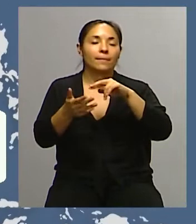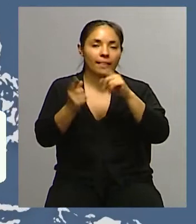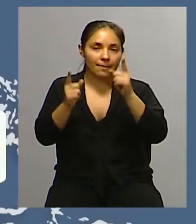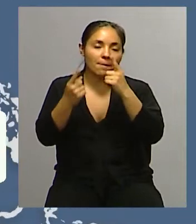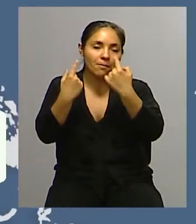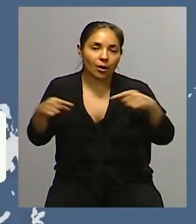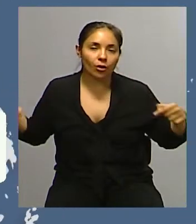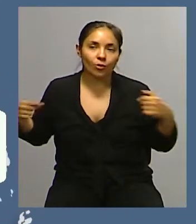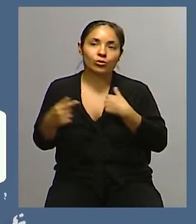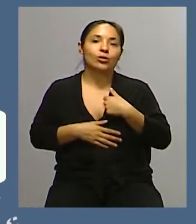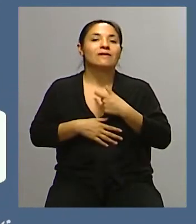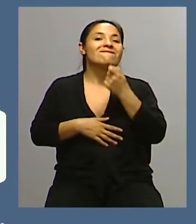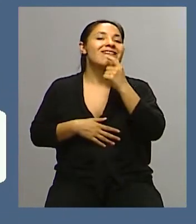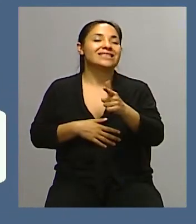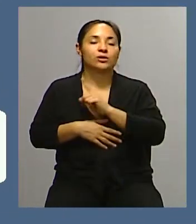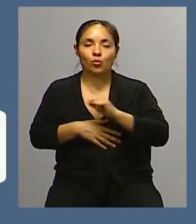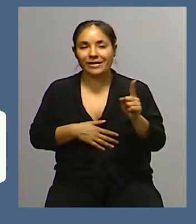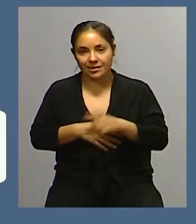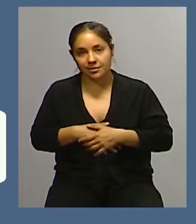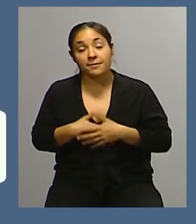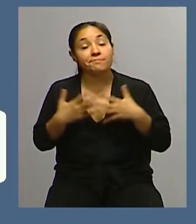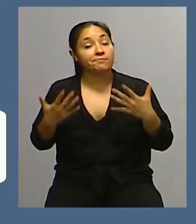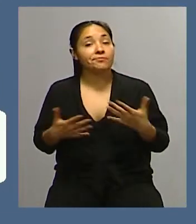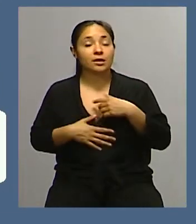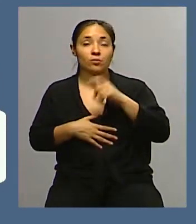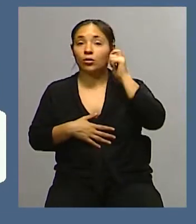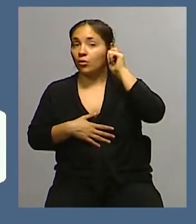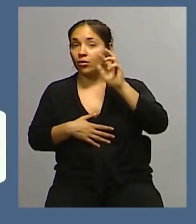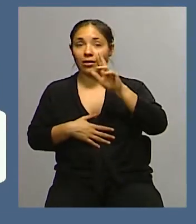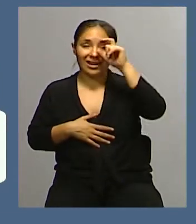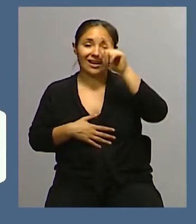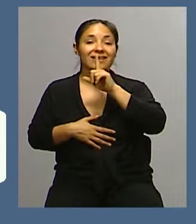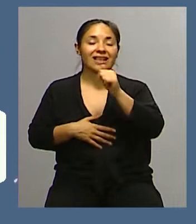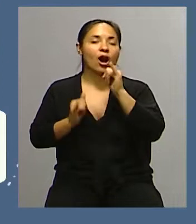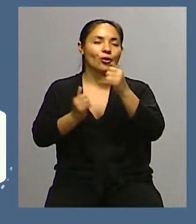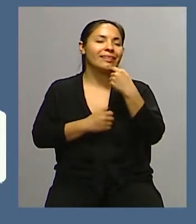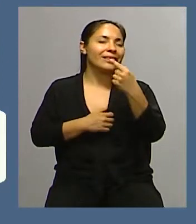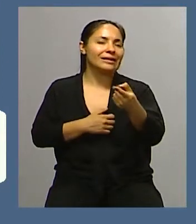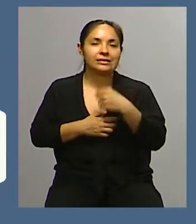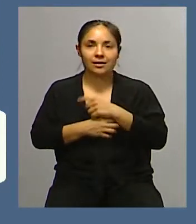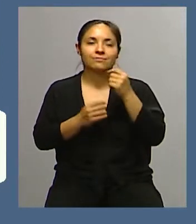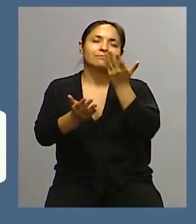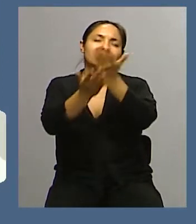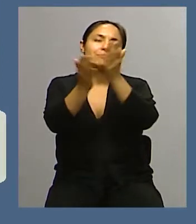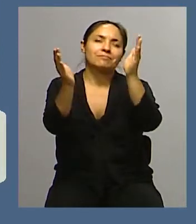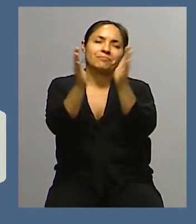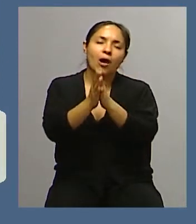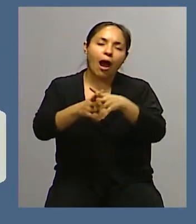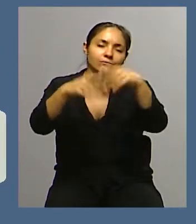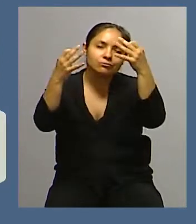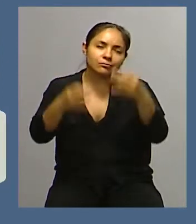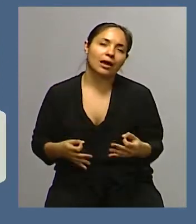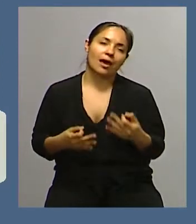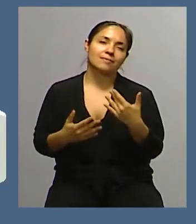algunas situaciones que no son sencillas. Entonces, bueno, lo que dice Greta, lo que dicen las juventudes es un llamado a la coherencia, pero lo que dicen las